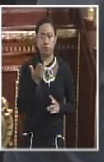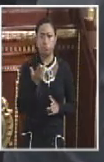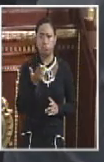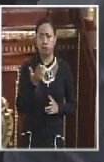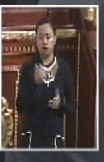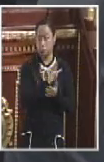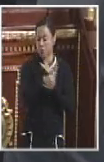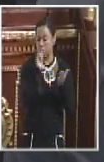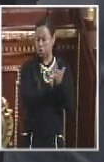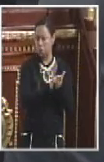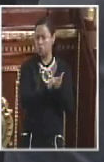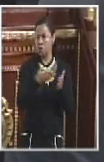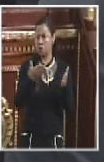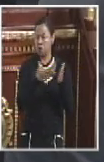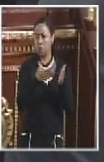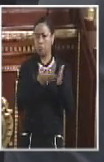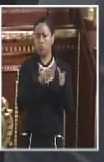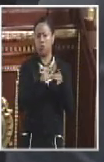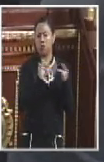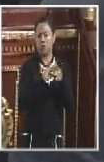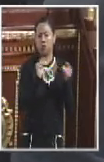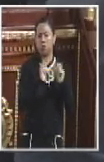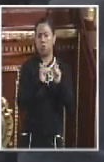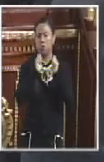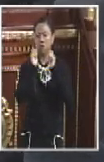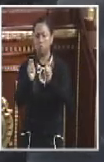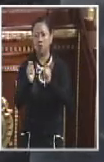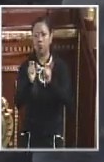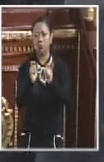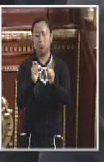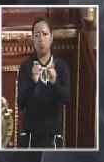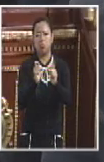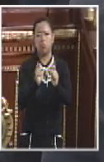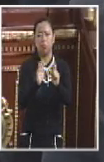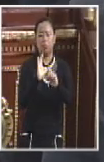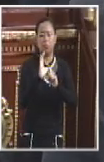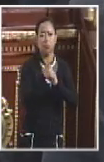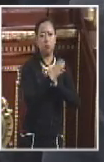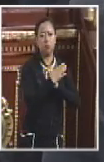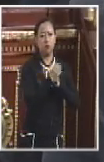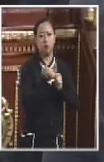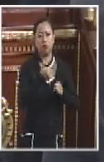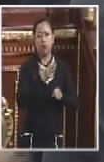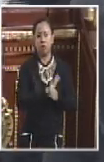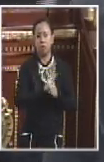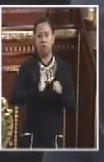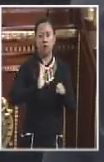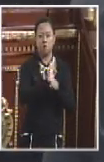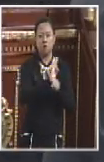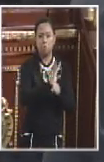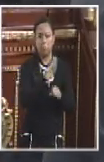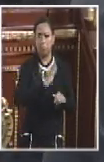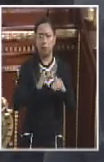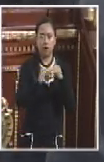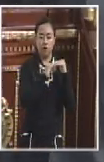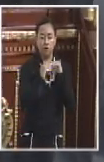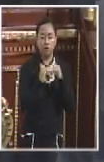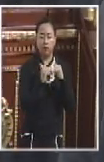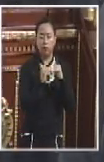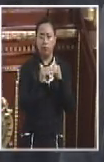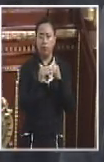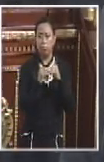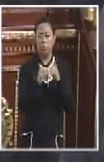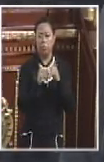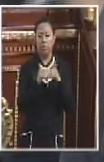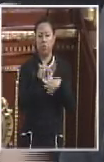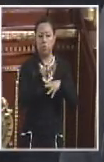ley señala que debe de remitirse a la Comisión de Administración y Procuración de Justicia, y todos